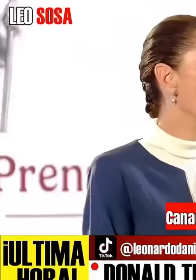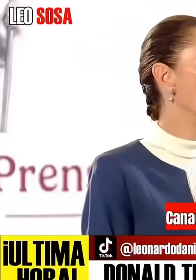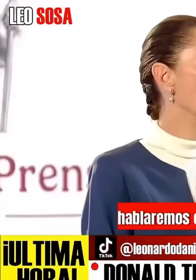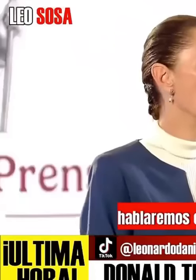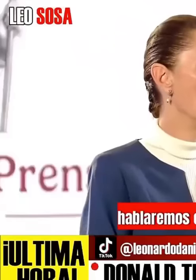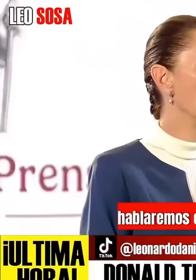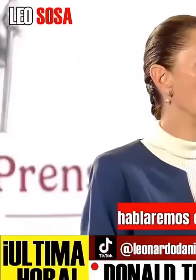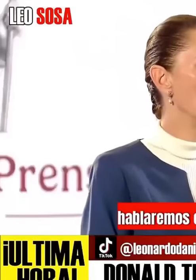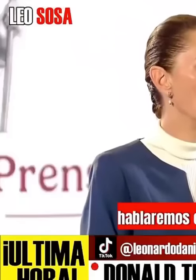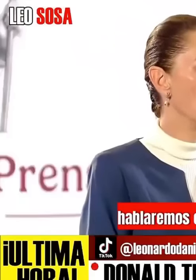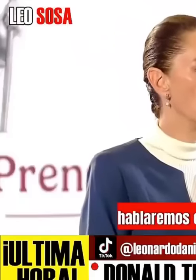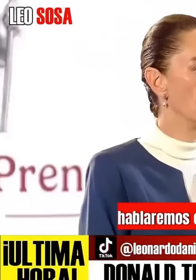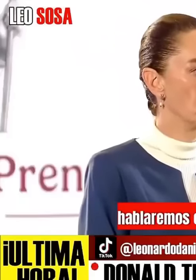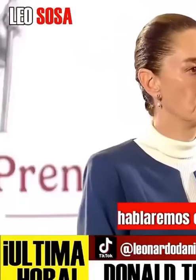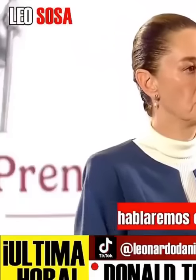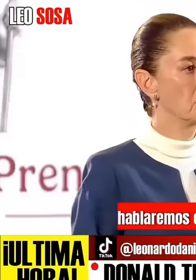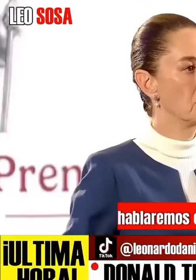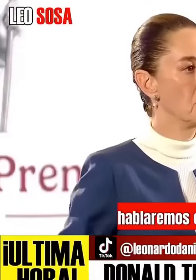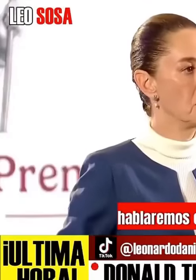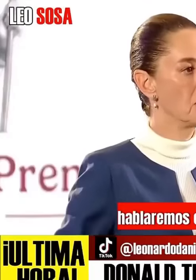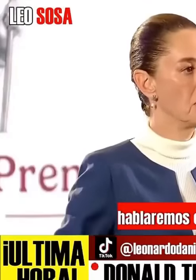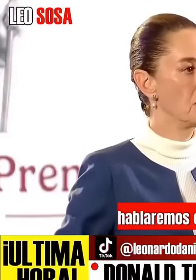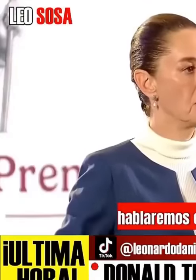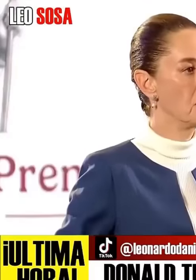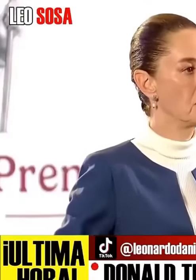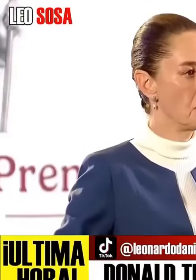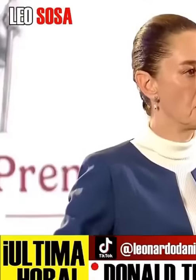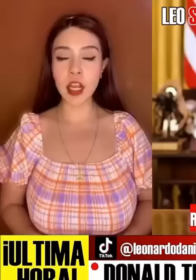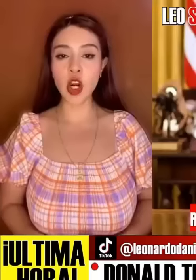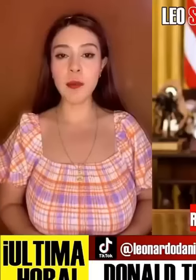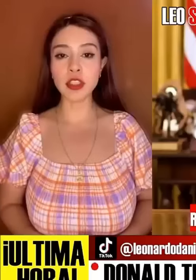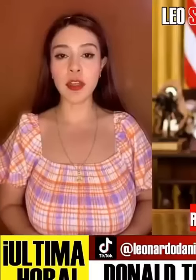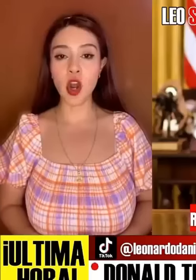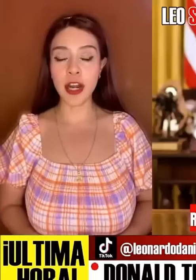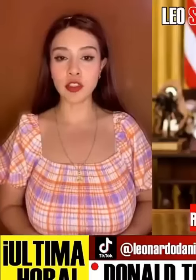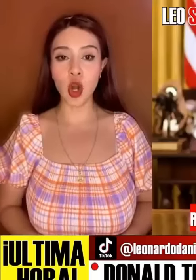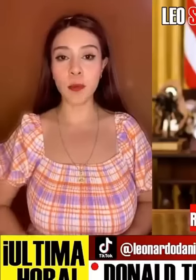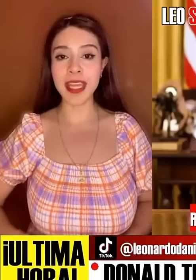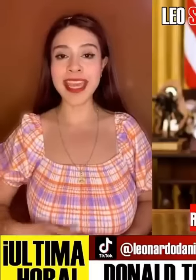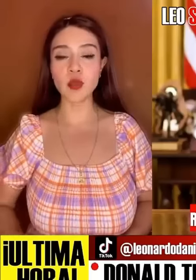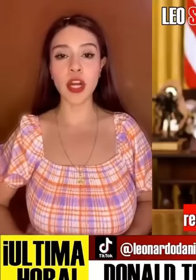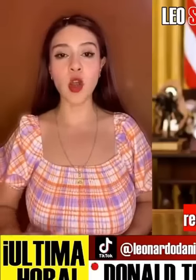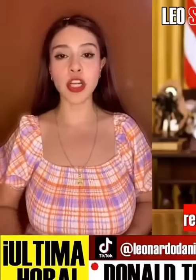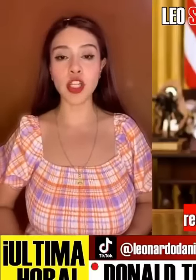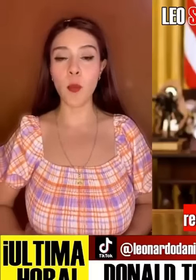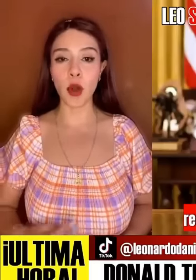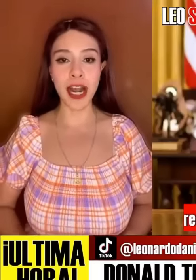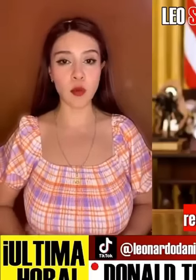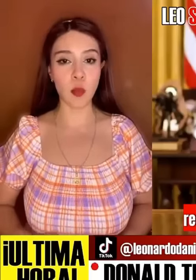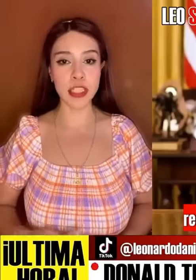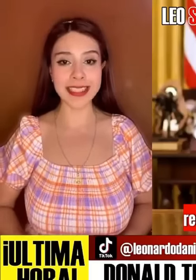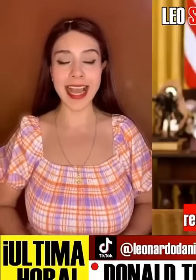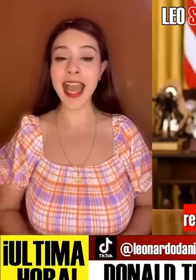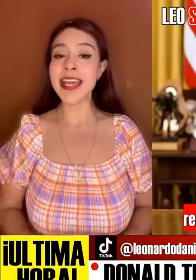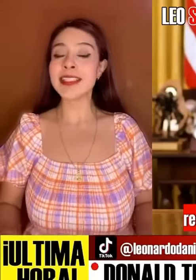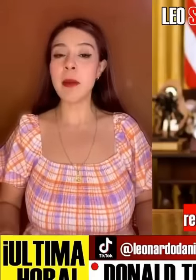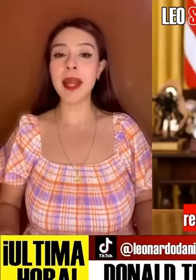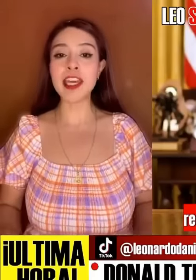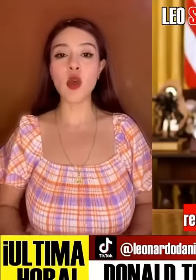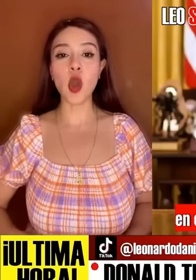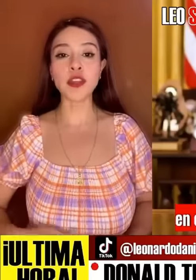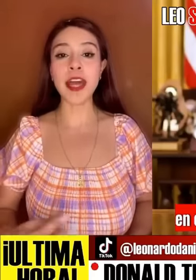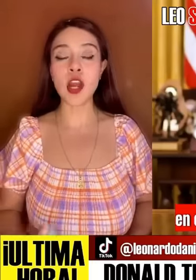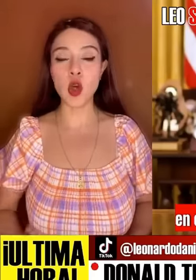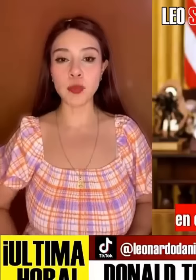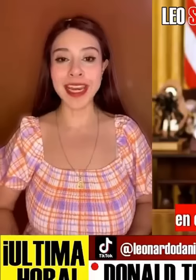en su momento hablaremos con el equipo del presidente Trump. Recordemos que Donald Trump, en su recorrido por la política, siempre